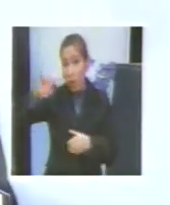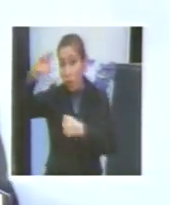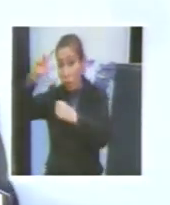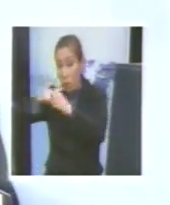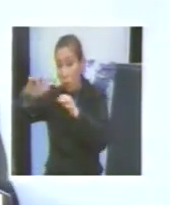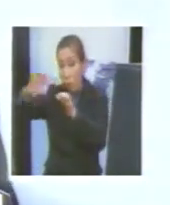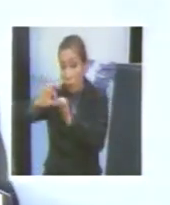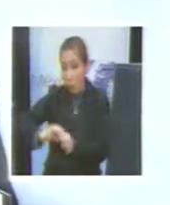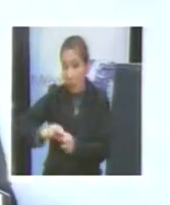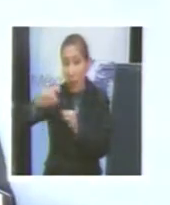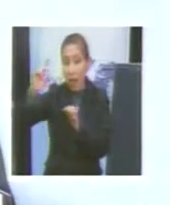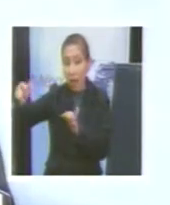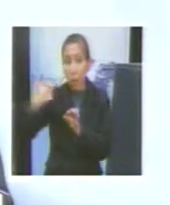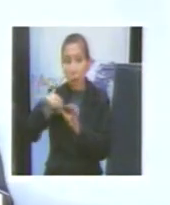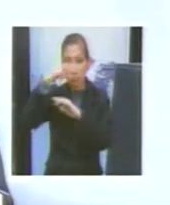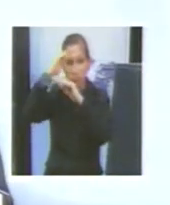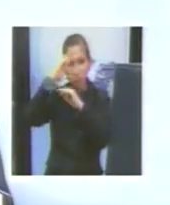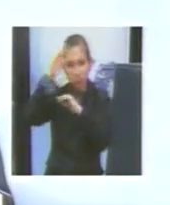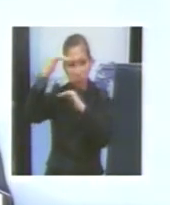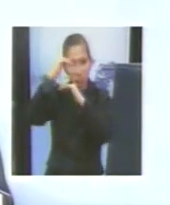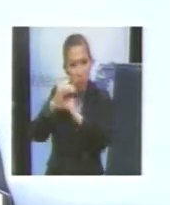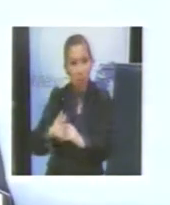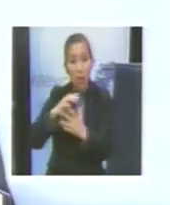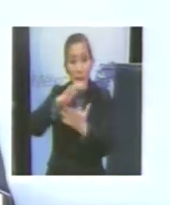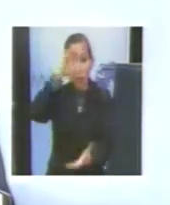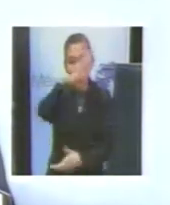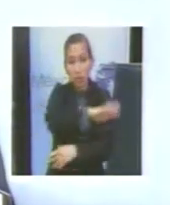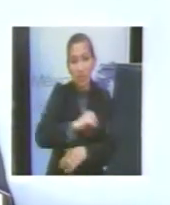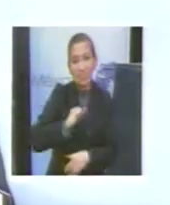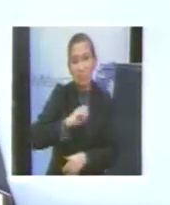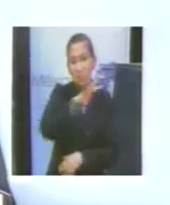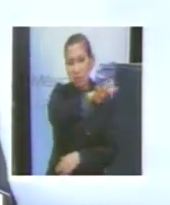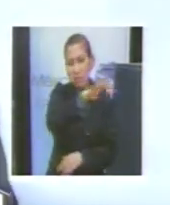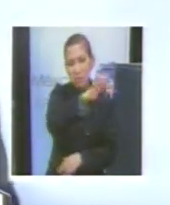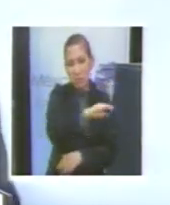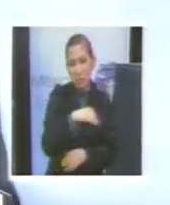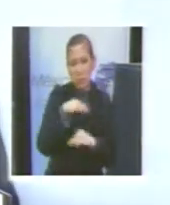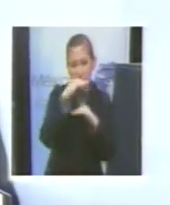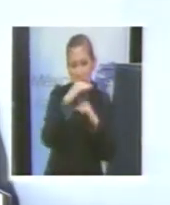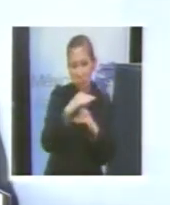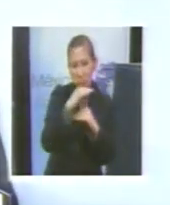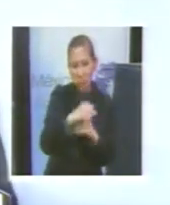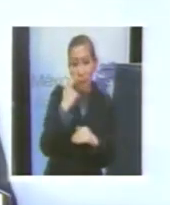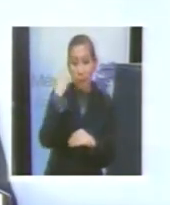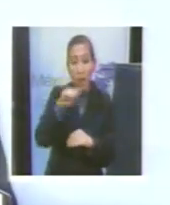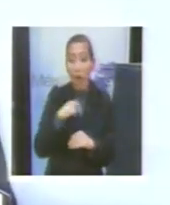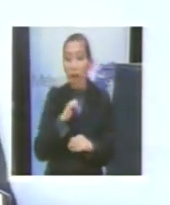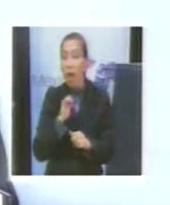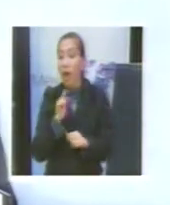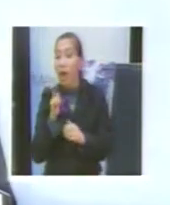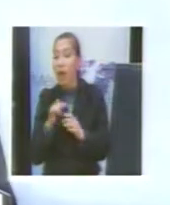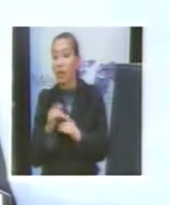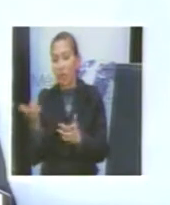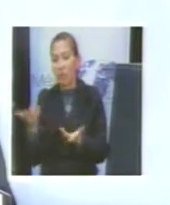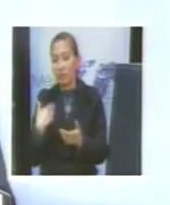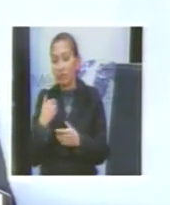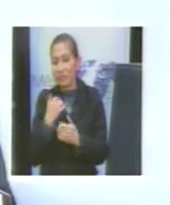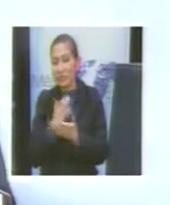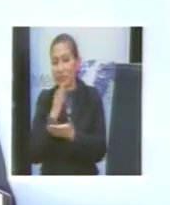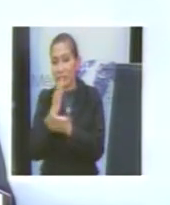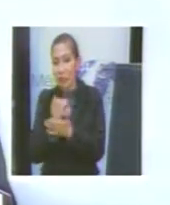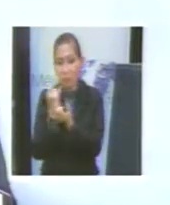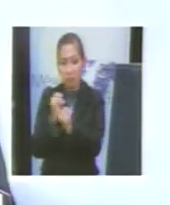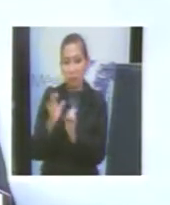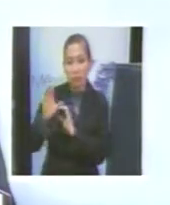Europa no se restringen, como ocurrió durante la mayor parte del siglo XIX, a la defensa de una incipiente soberanía nacional frente